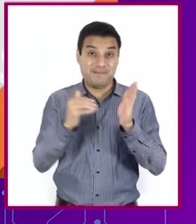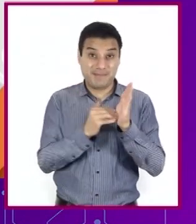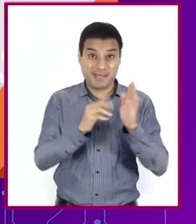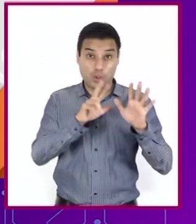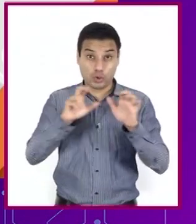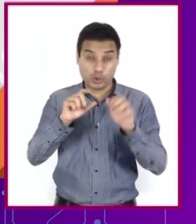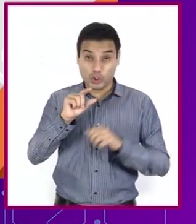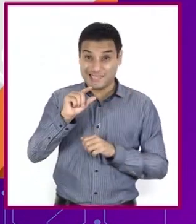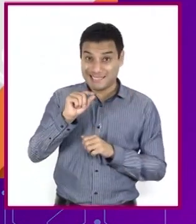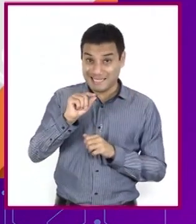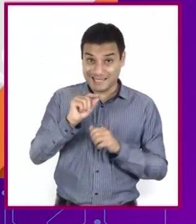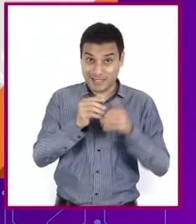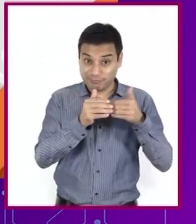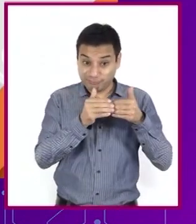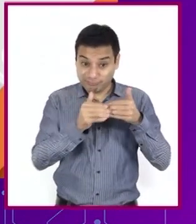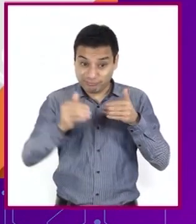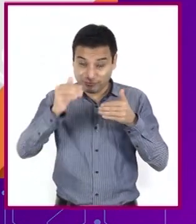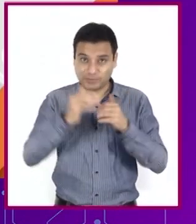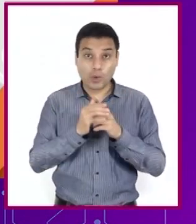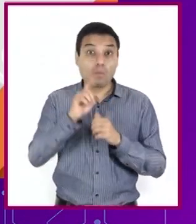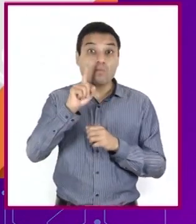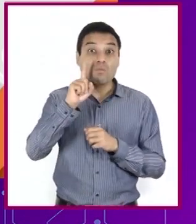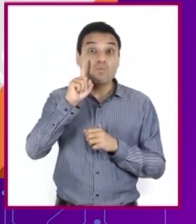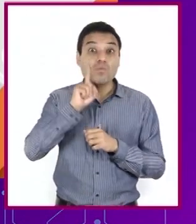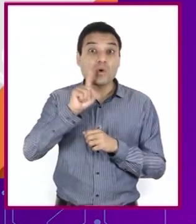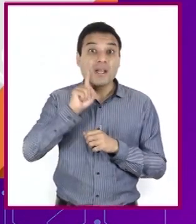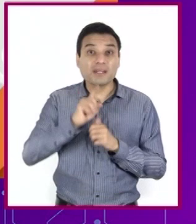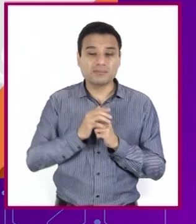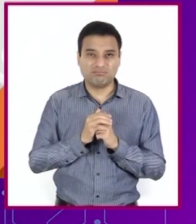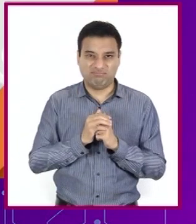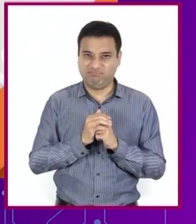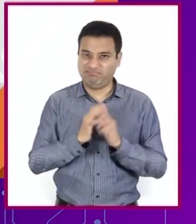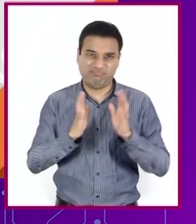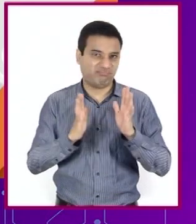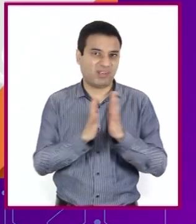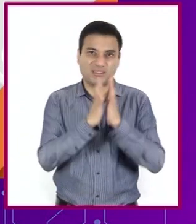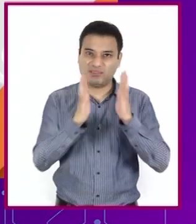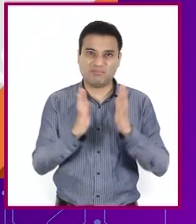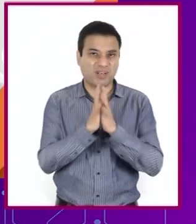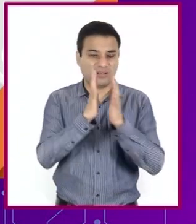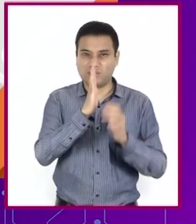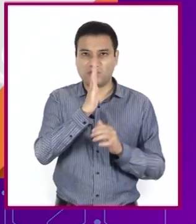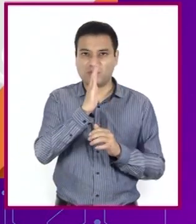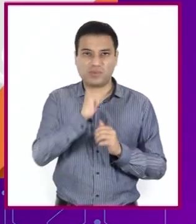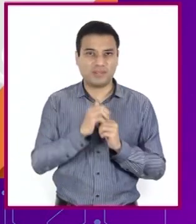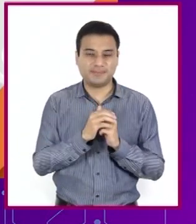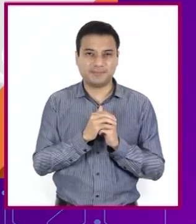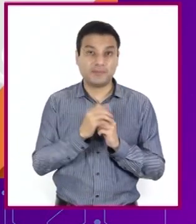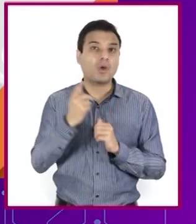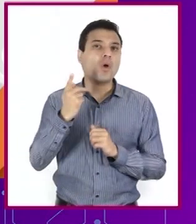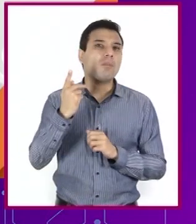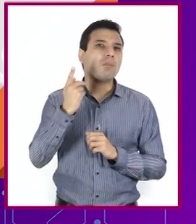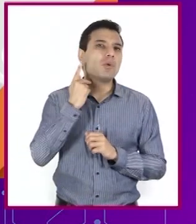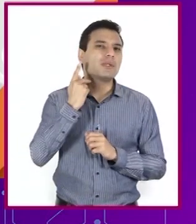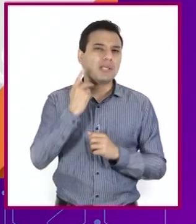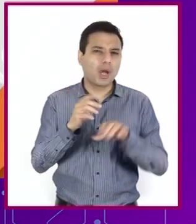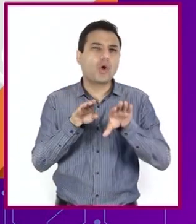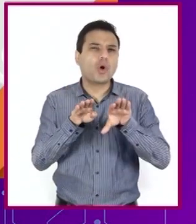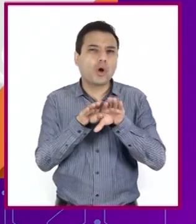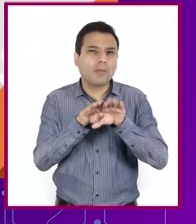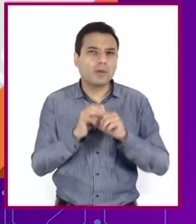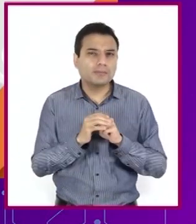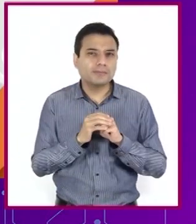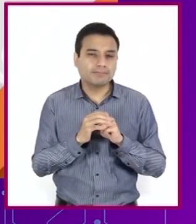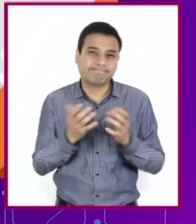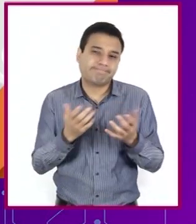1870, la mujer fue excluida sistemáticamente. La política pasó a ser así, un